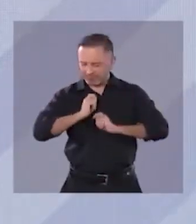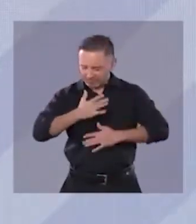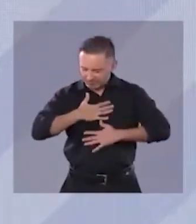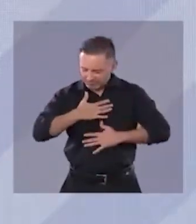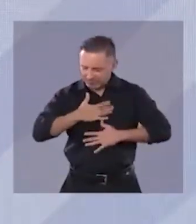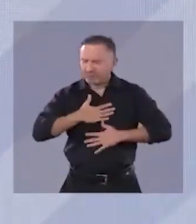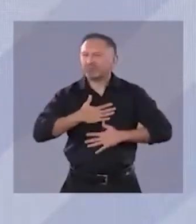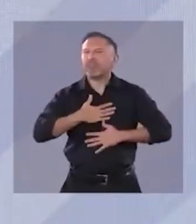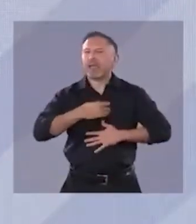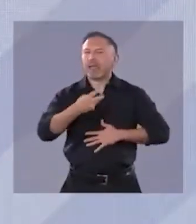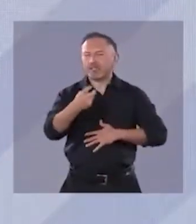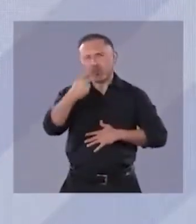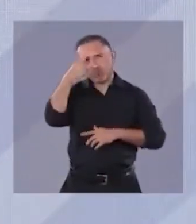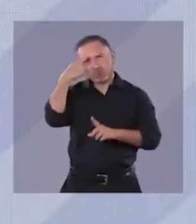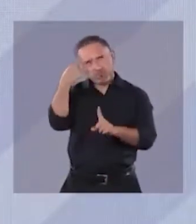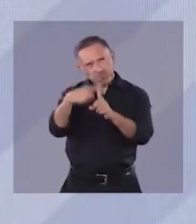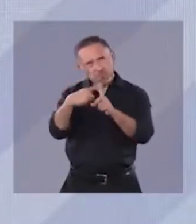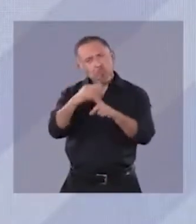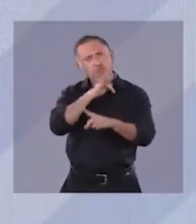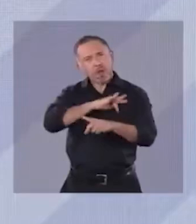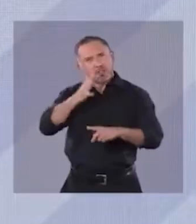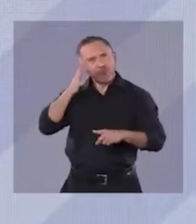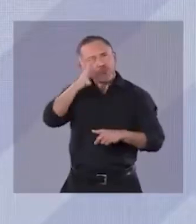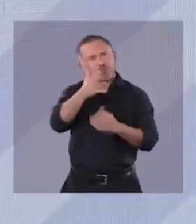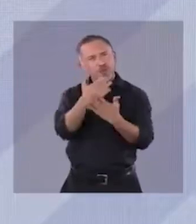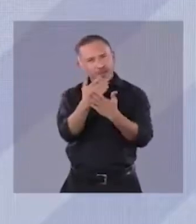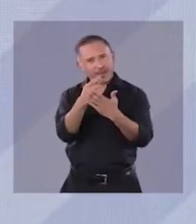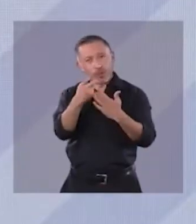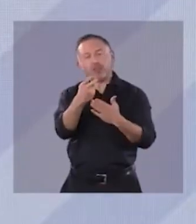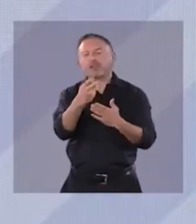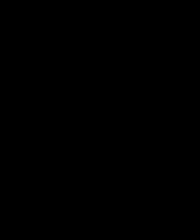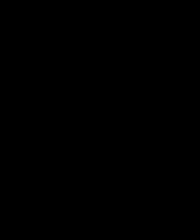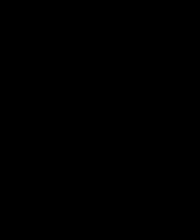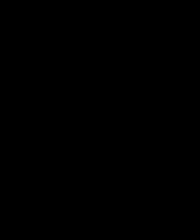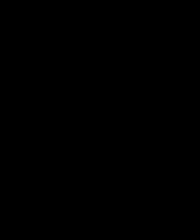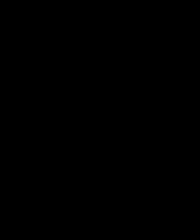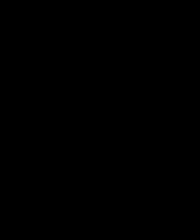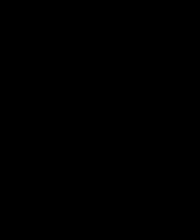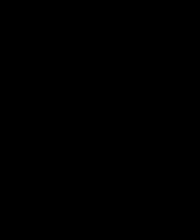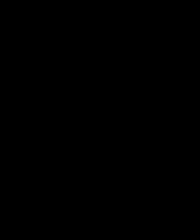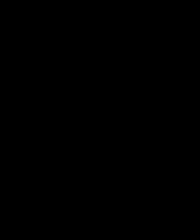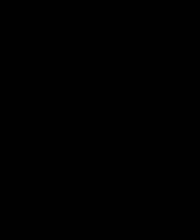esperanza vamos a ganar. Vota Xochitl el 2 de junio.